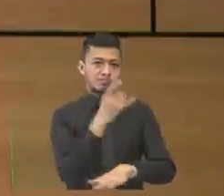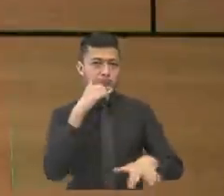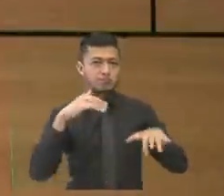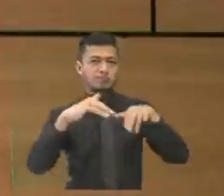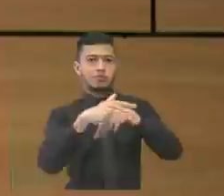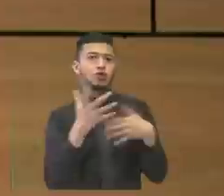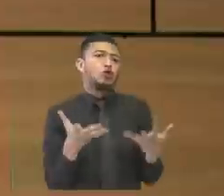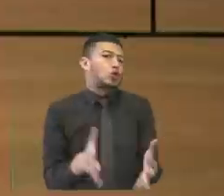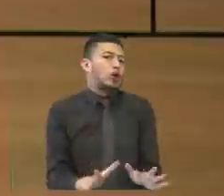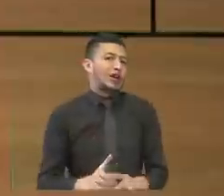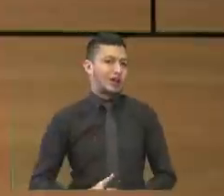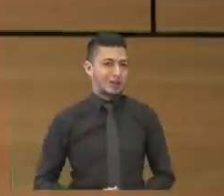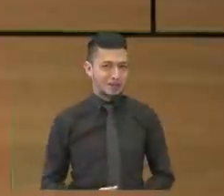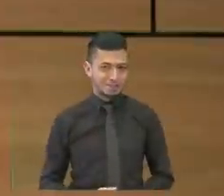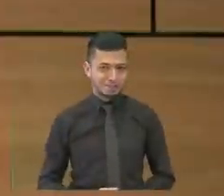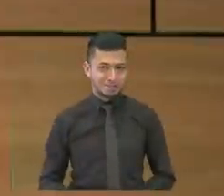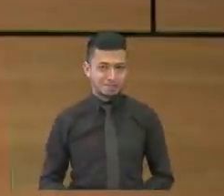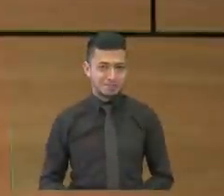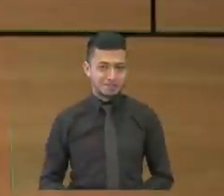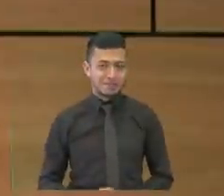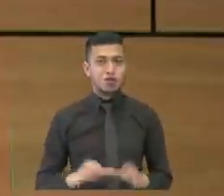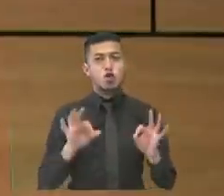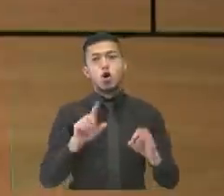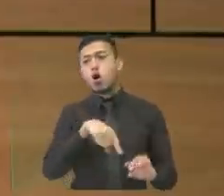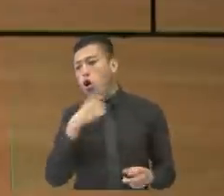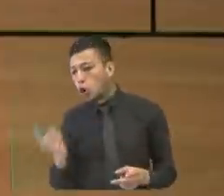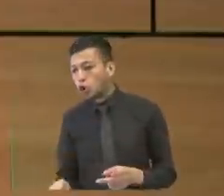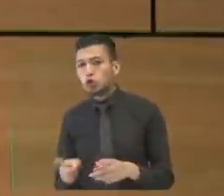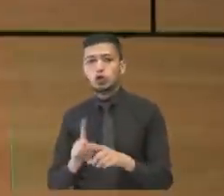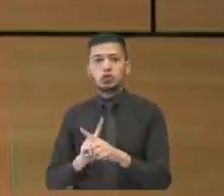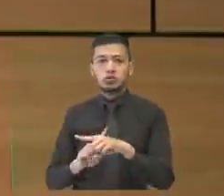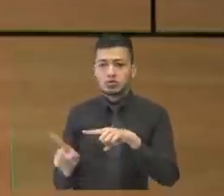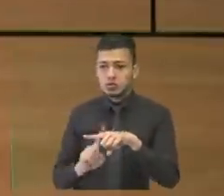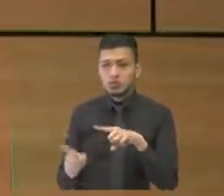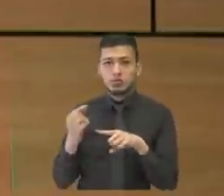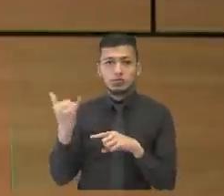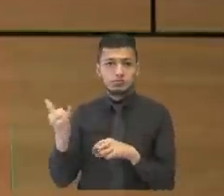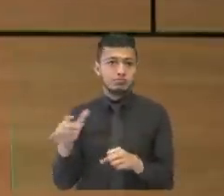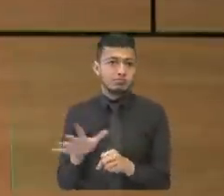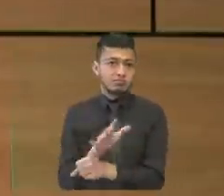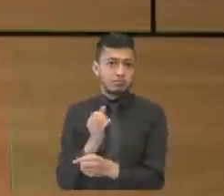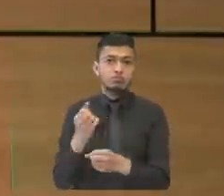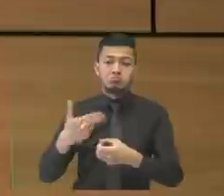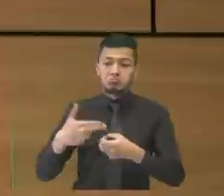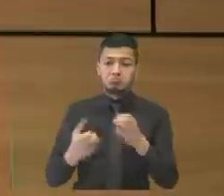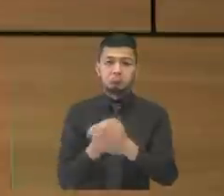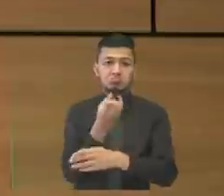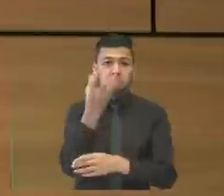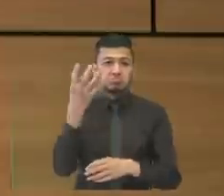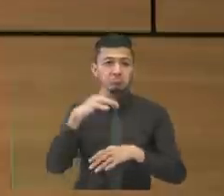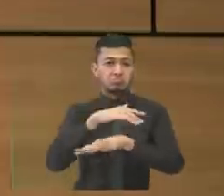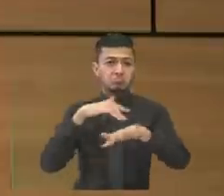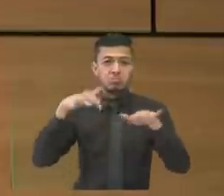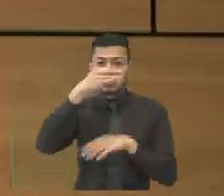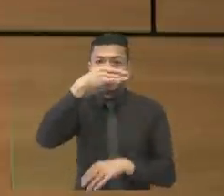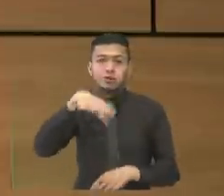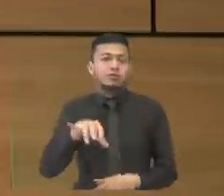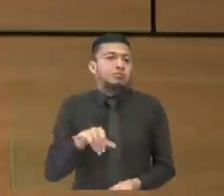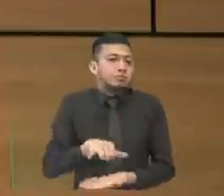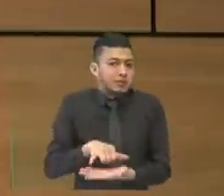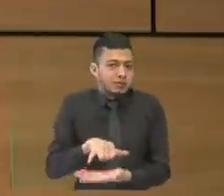lo que no queremos. O por otras troncales, que hoy fundamentalmente usan diésel. Vuelve y contamina el